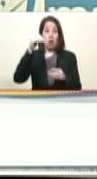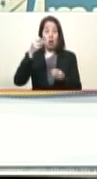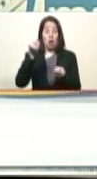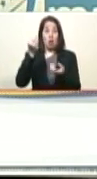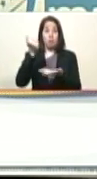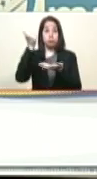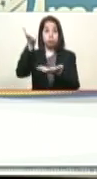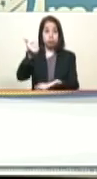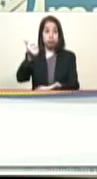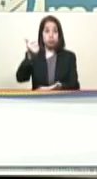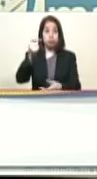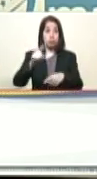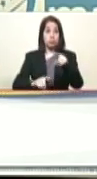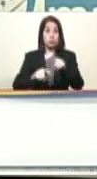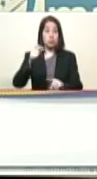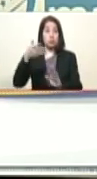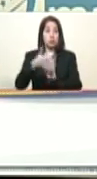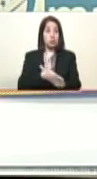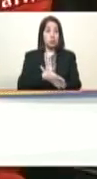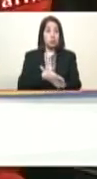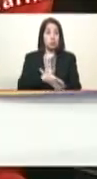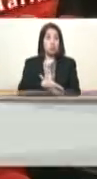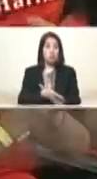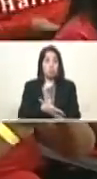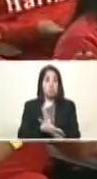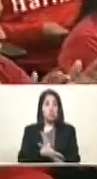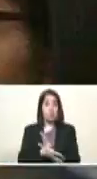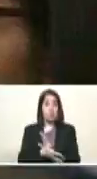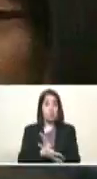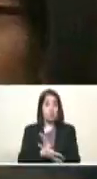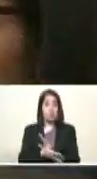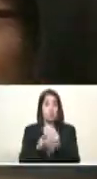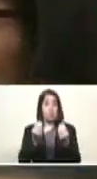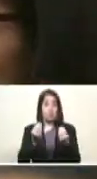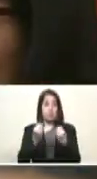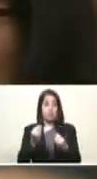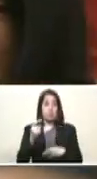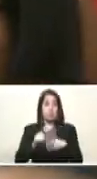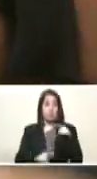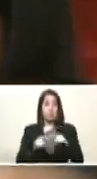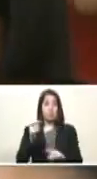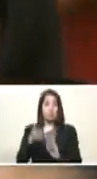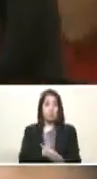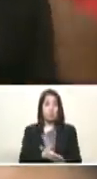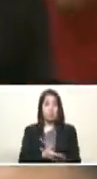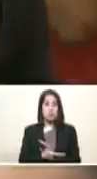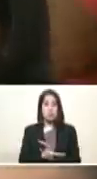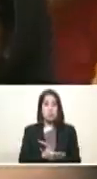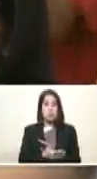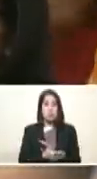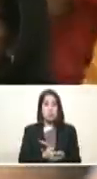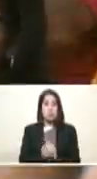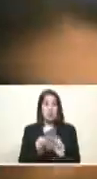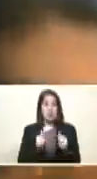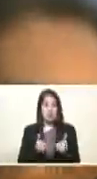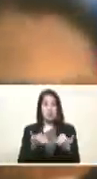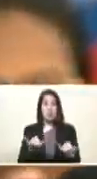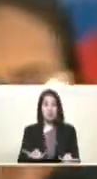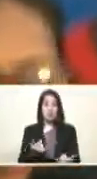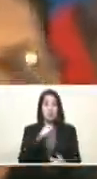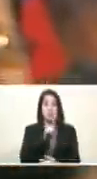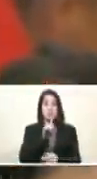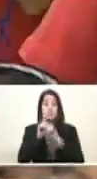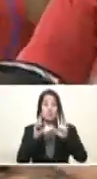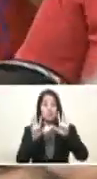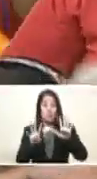independencia a 10 millones de carnetizados de 1 millón de bolívares a partir del jueves 19 de